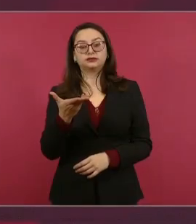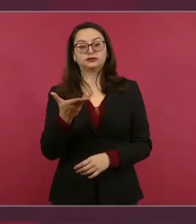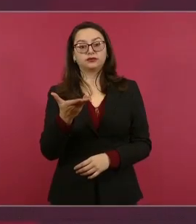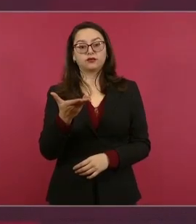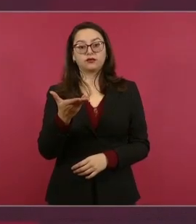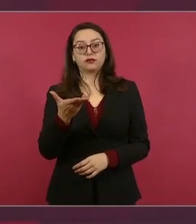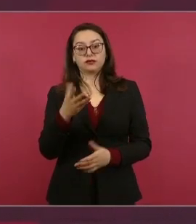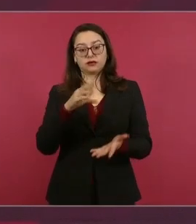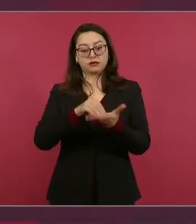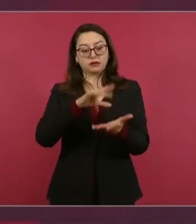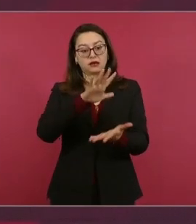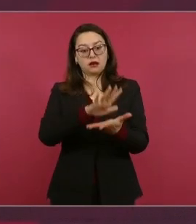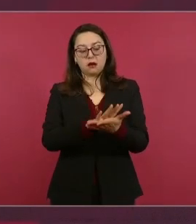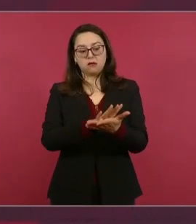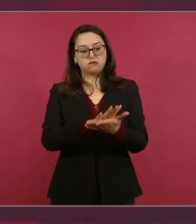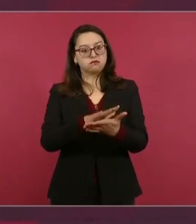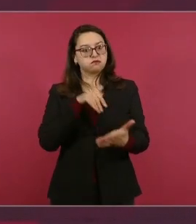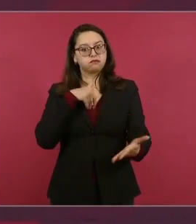con muy poca anticipación.